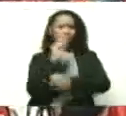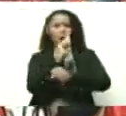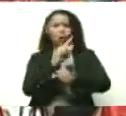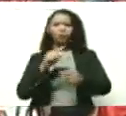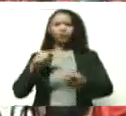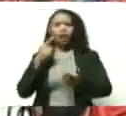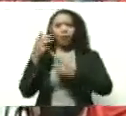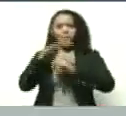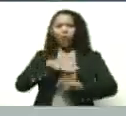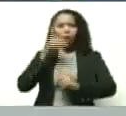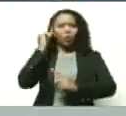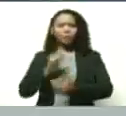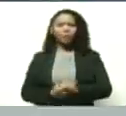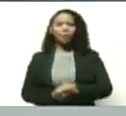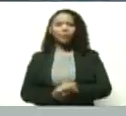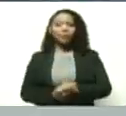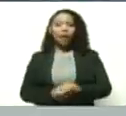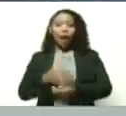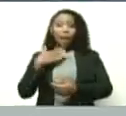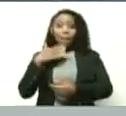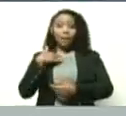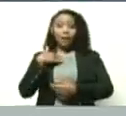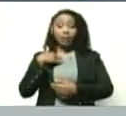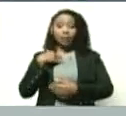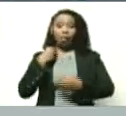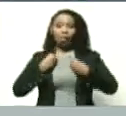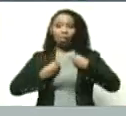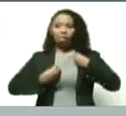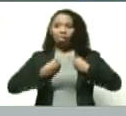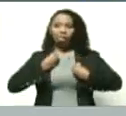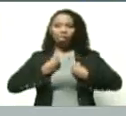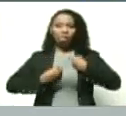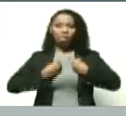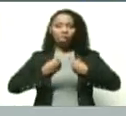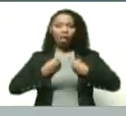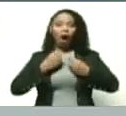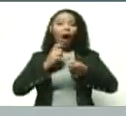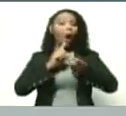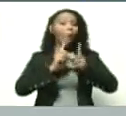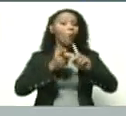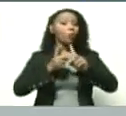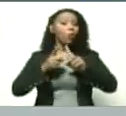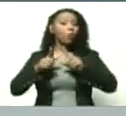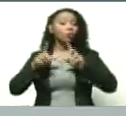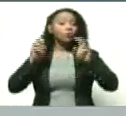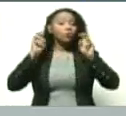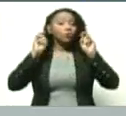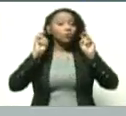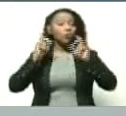Venezuela. Me llama particularmente la preocupación que en algunos espacios